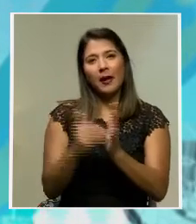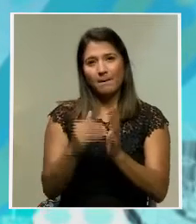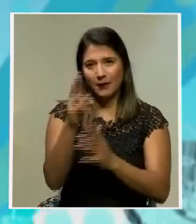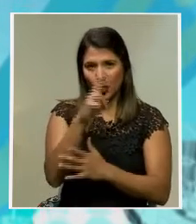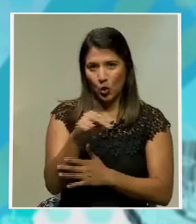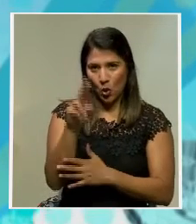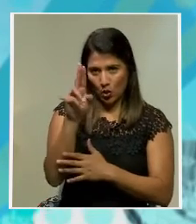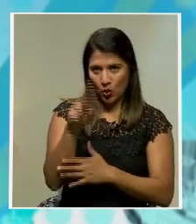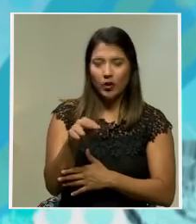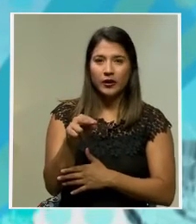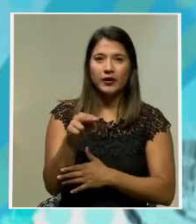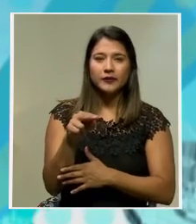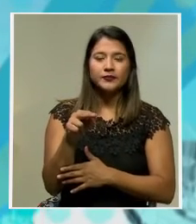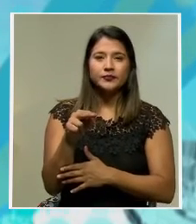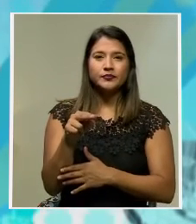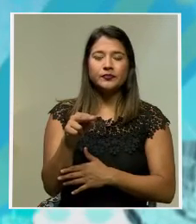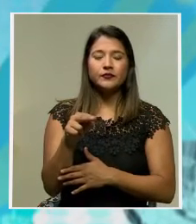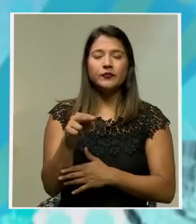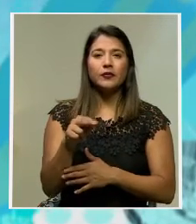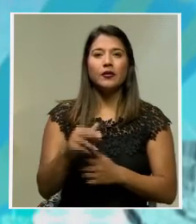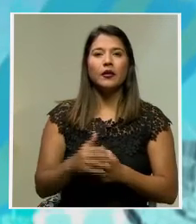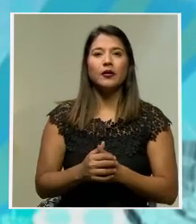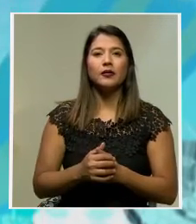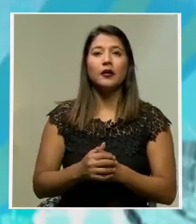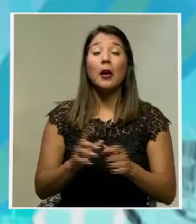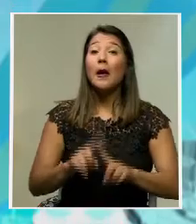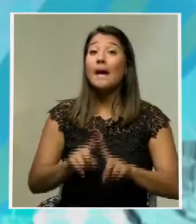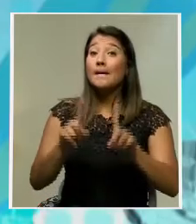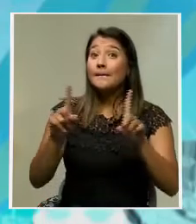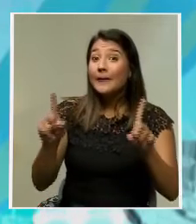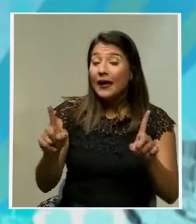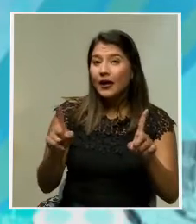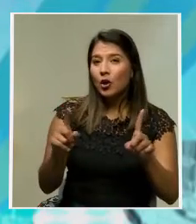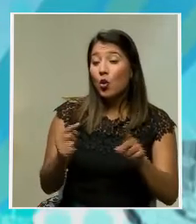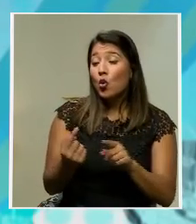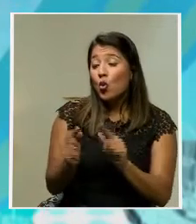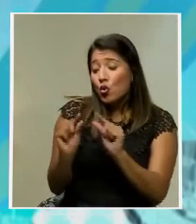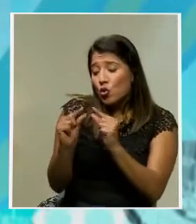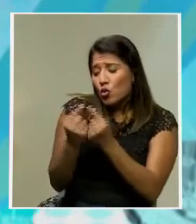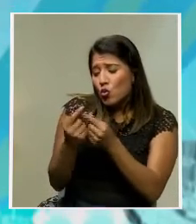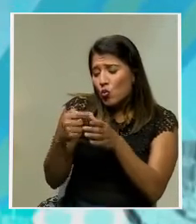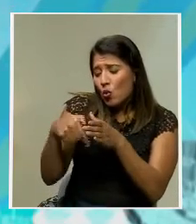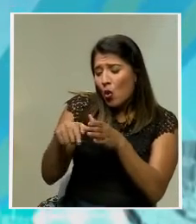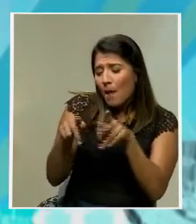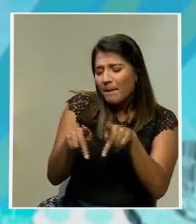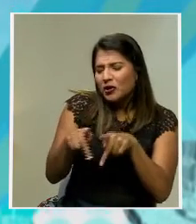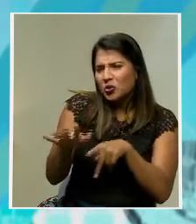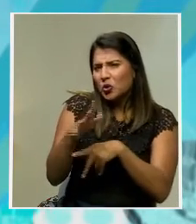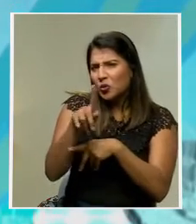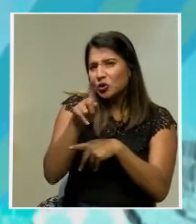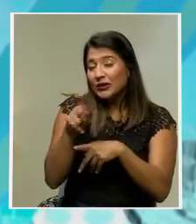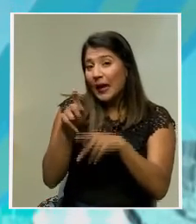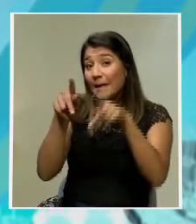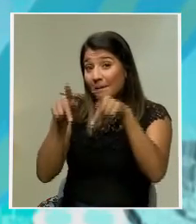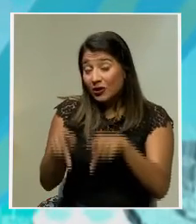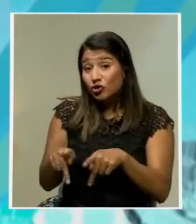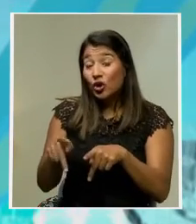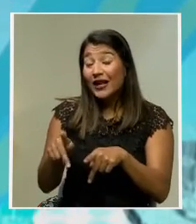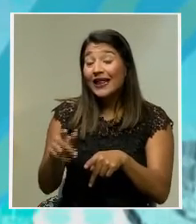de la exoneración en el caso de renta. Pero había un grupo pequeñito, como de 100 personas, que